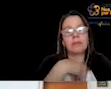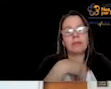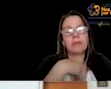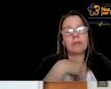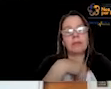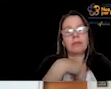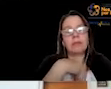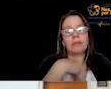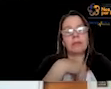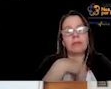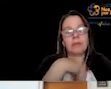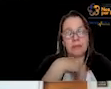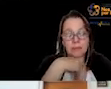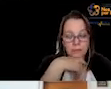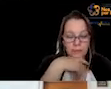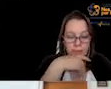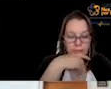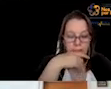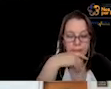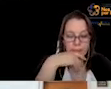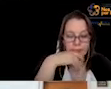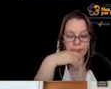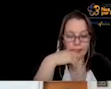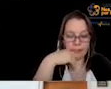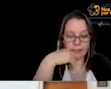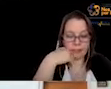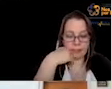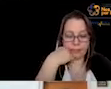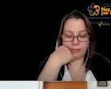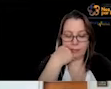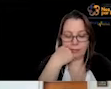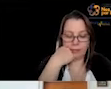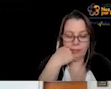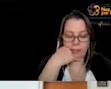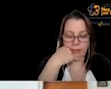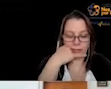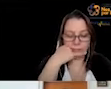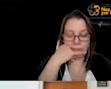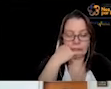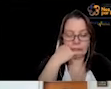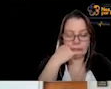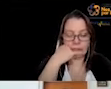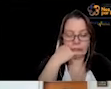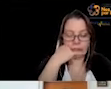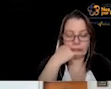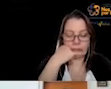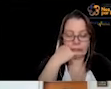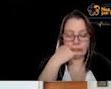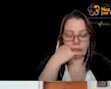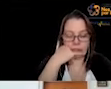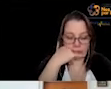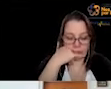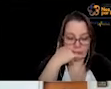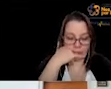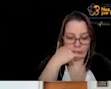presentar gota, alimentos que pueden aportarnos esas sustancias que se denominan purinas, que es la